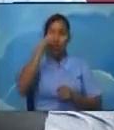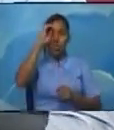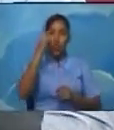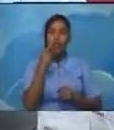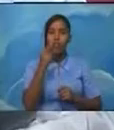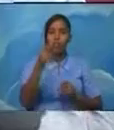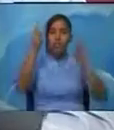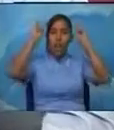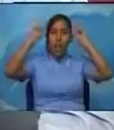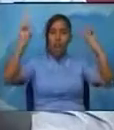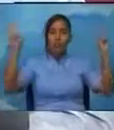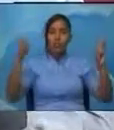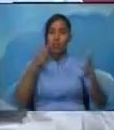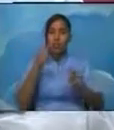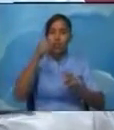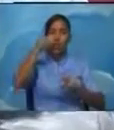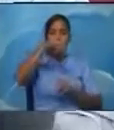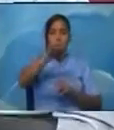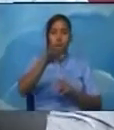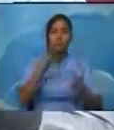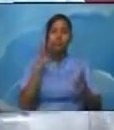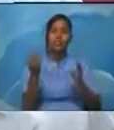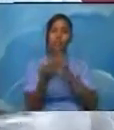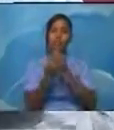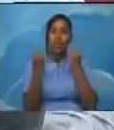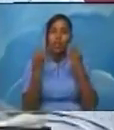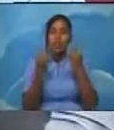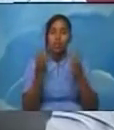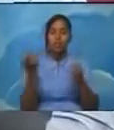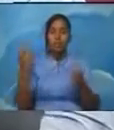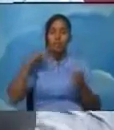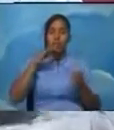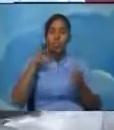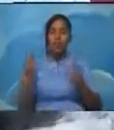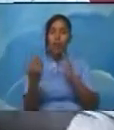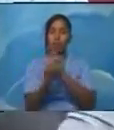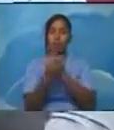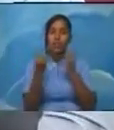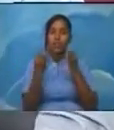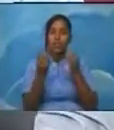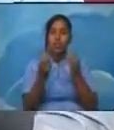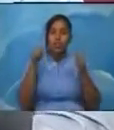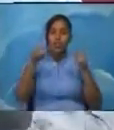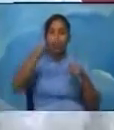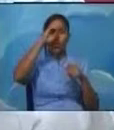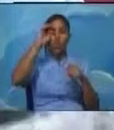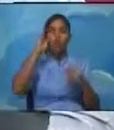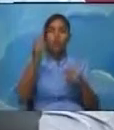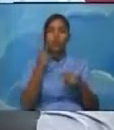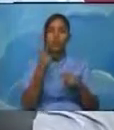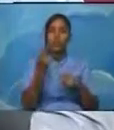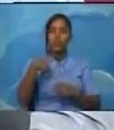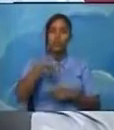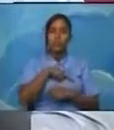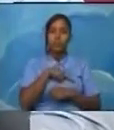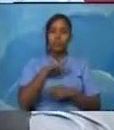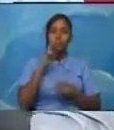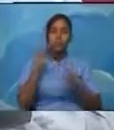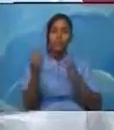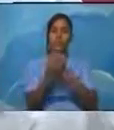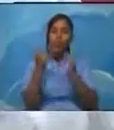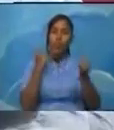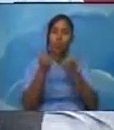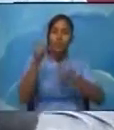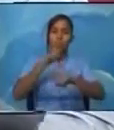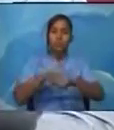dice a Moisés, dile al pueblo que se guarden mucho. Bueno, tienen que guardarse. Hoy Dios nos dice a nosotros, guárdese en estos